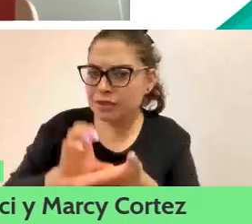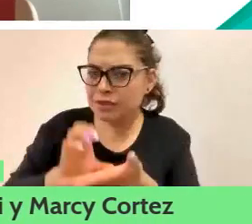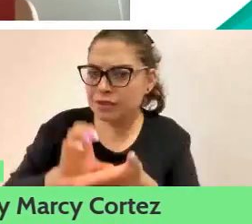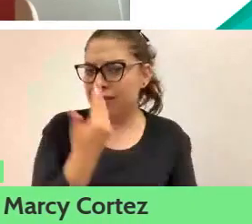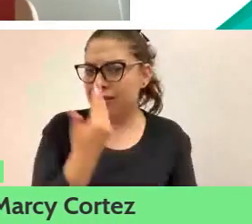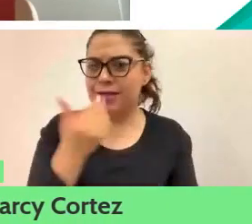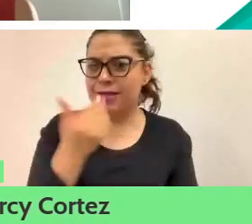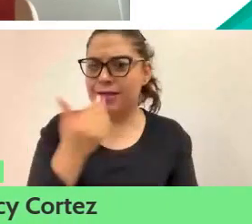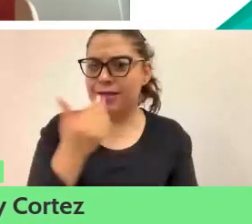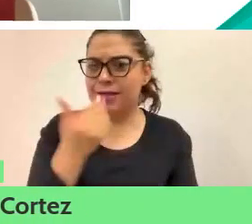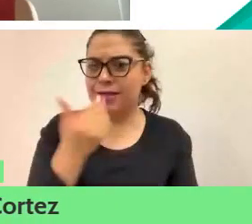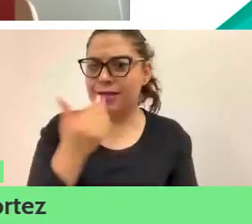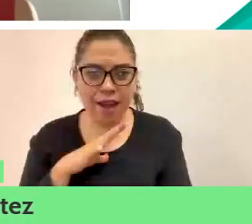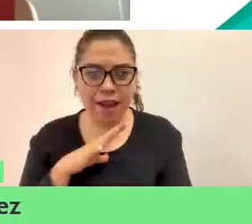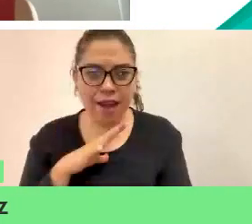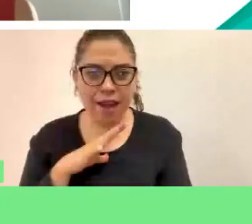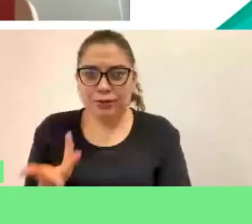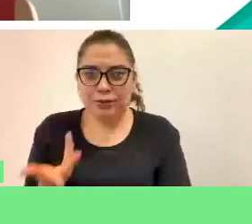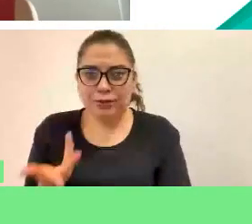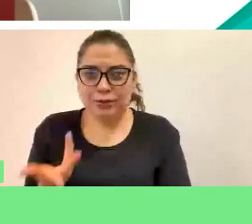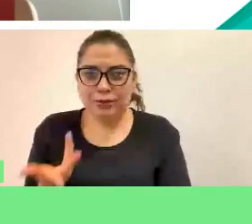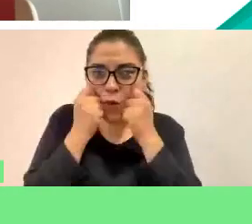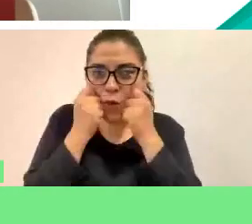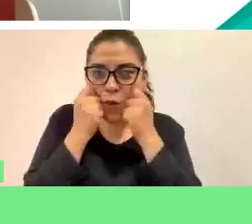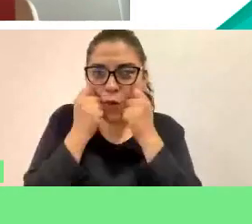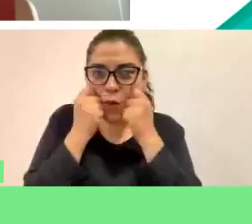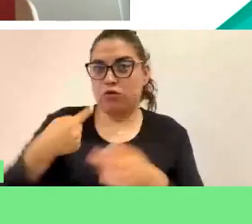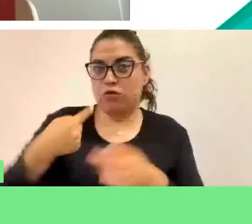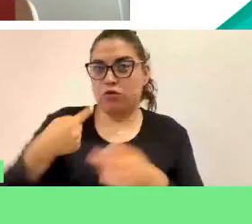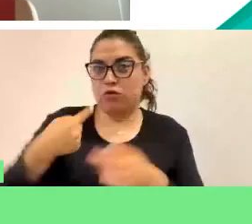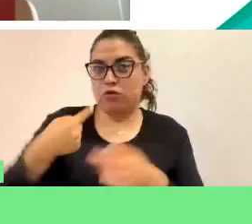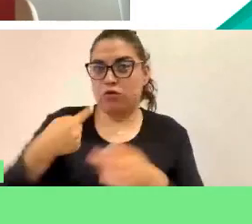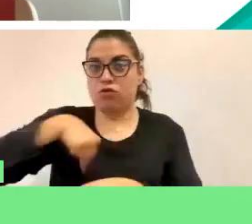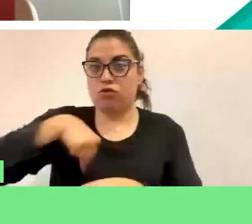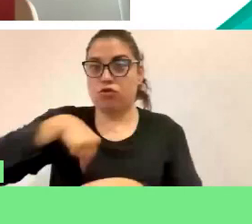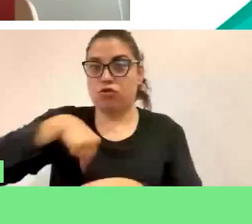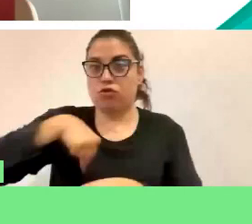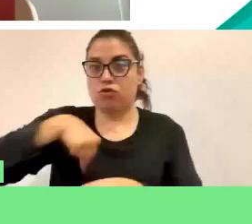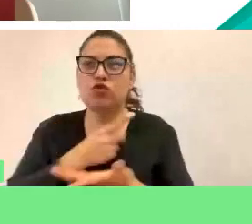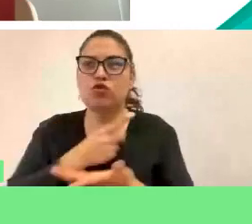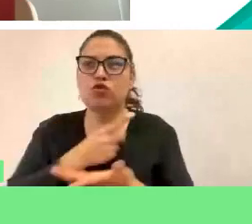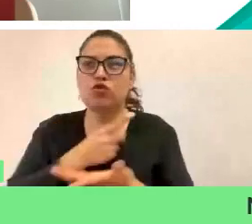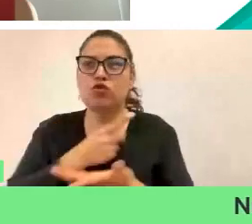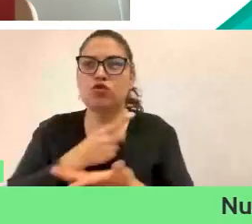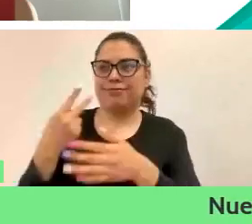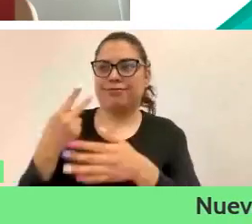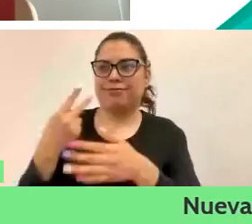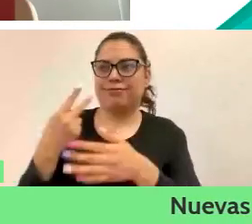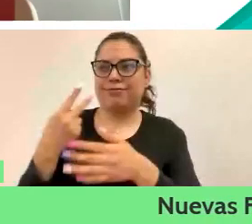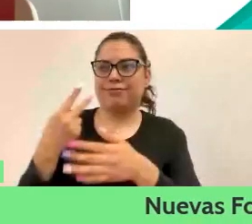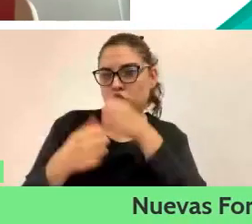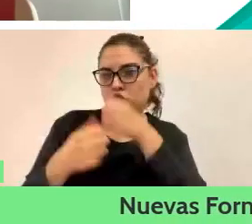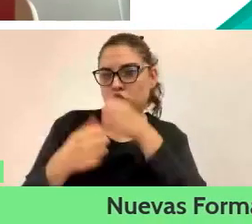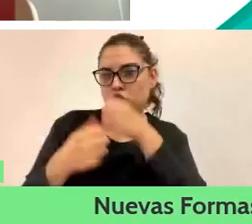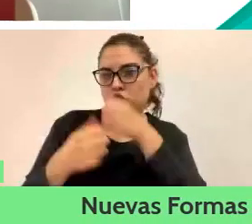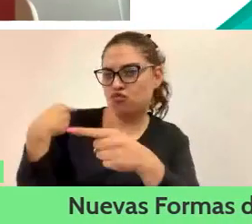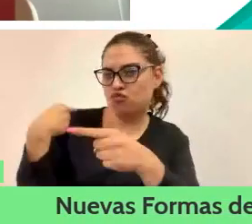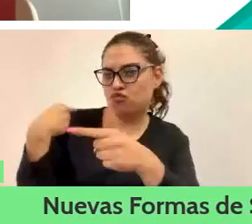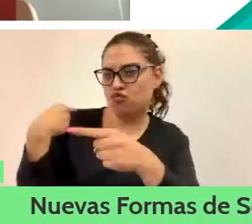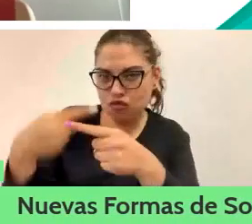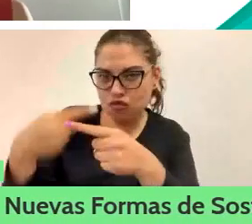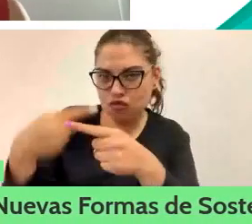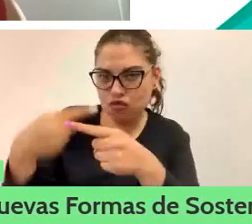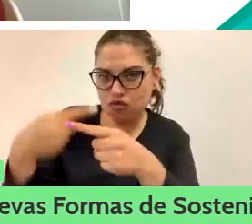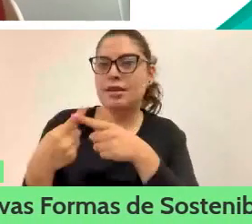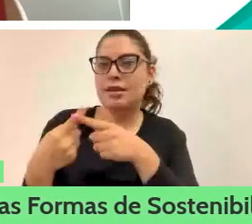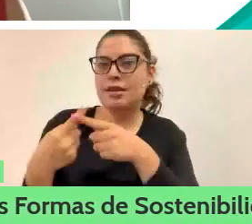11 años hemos hecho distintas y diversas tareas. Estos son como nuestros dos servicios más fuertes y más grandes. Si